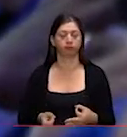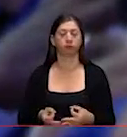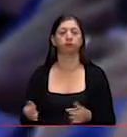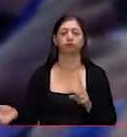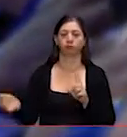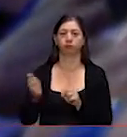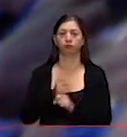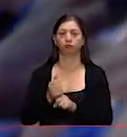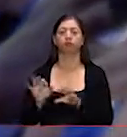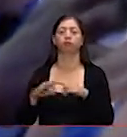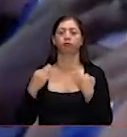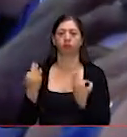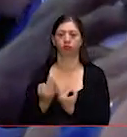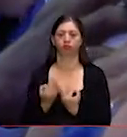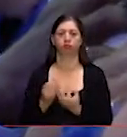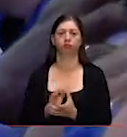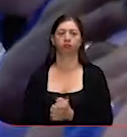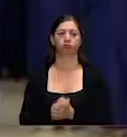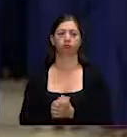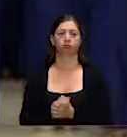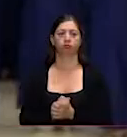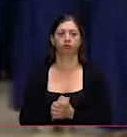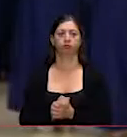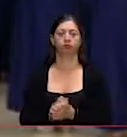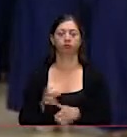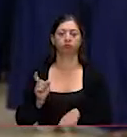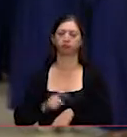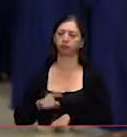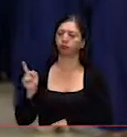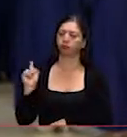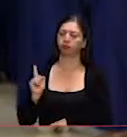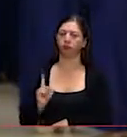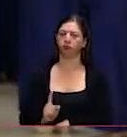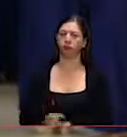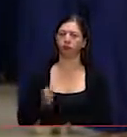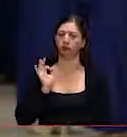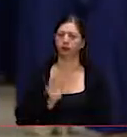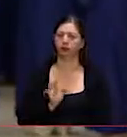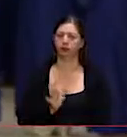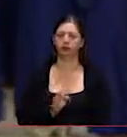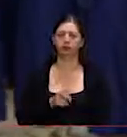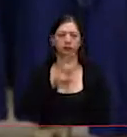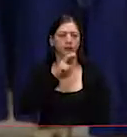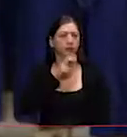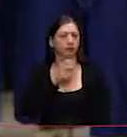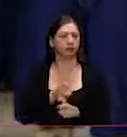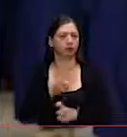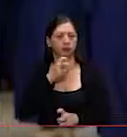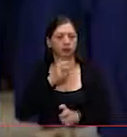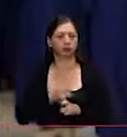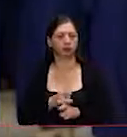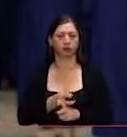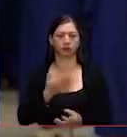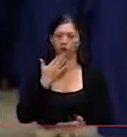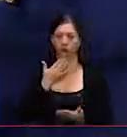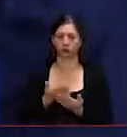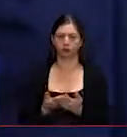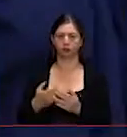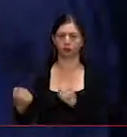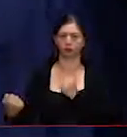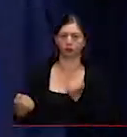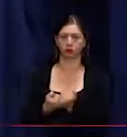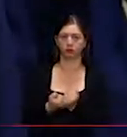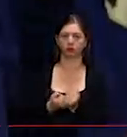un logro familiar. Al transcurso del tiempo, pues siempre es muy complicado, pero gracias al apoyo de